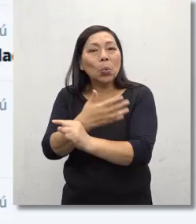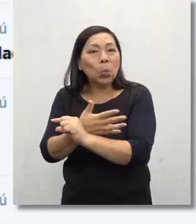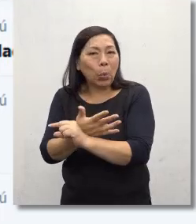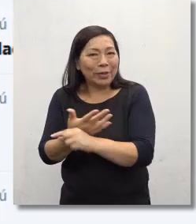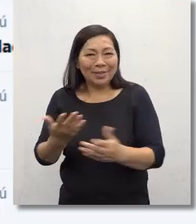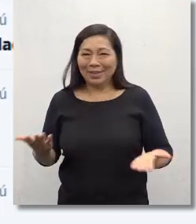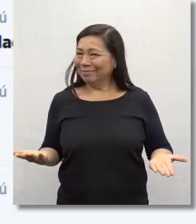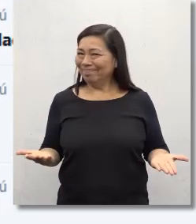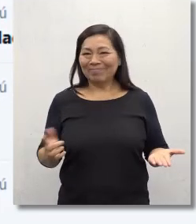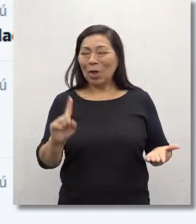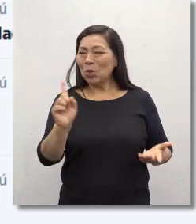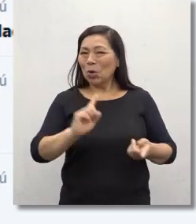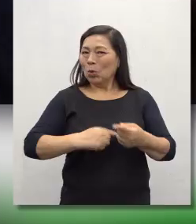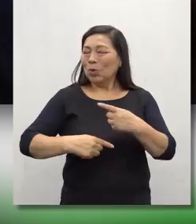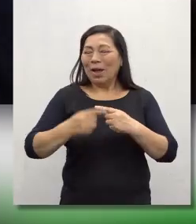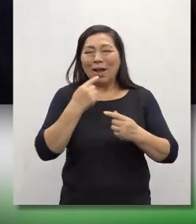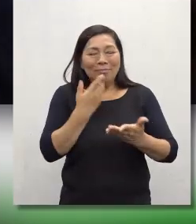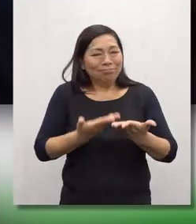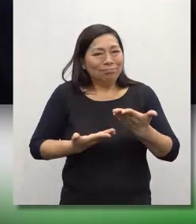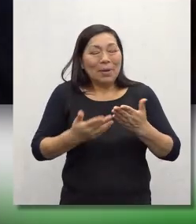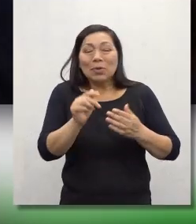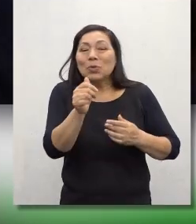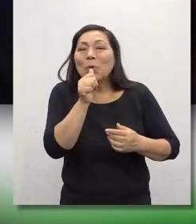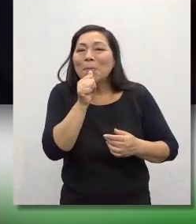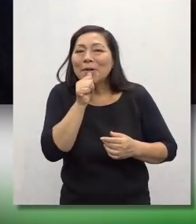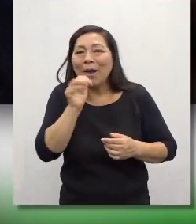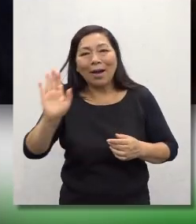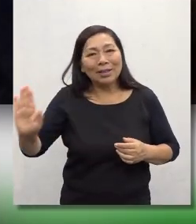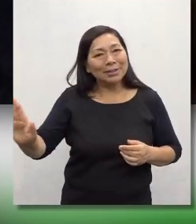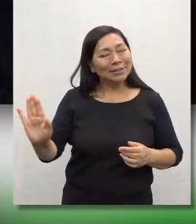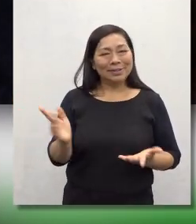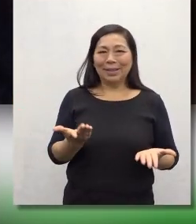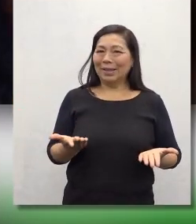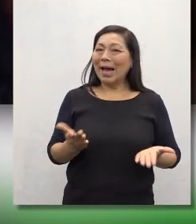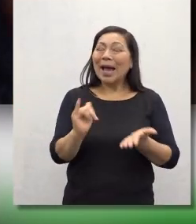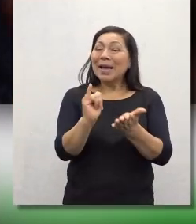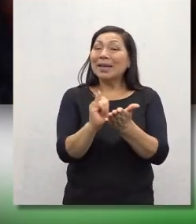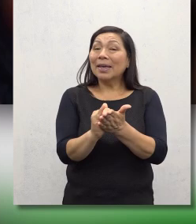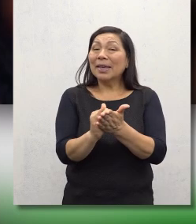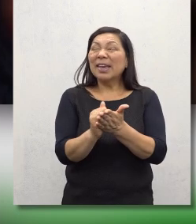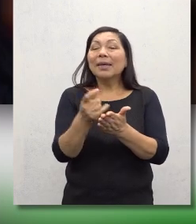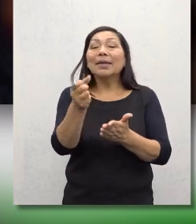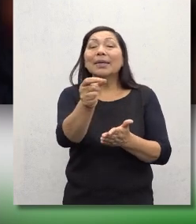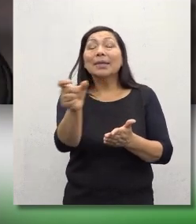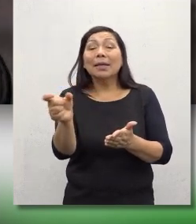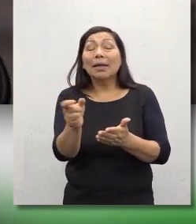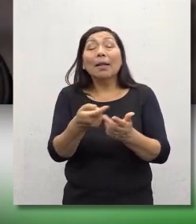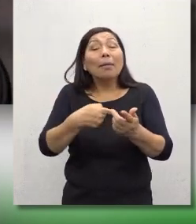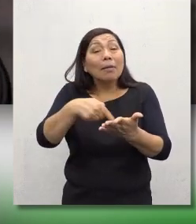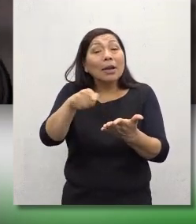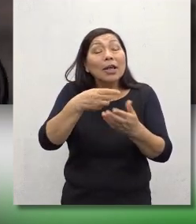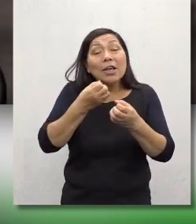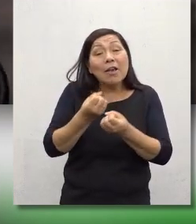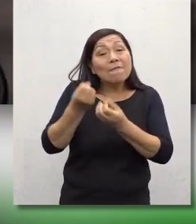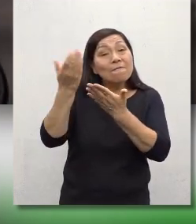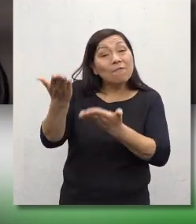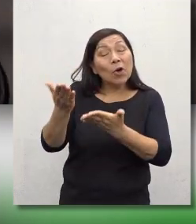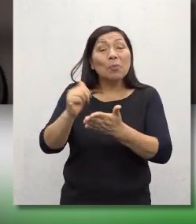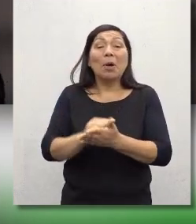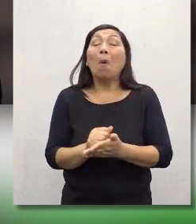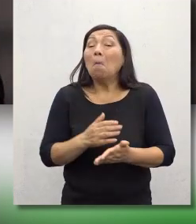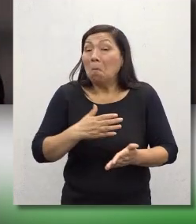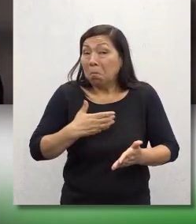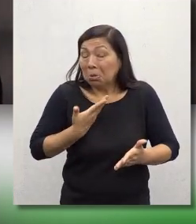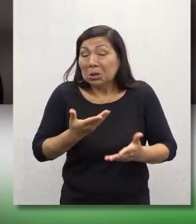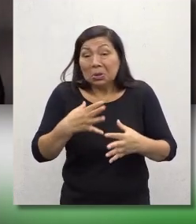de Twitter no altera su naturaleza privada. Es decir, el hecho de que mediante aquella se transmite información que